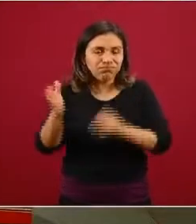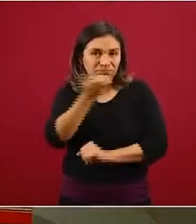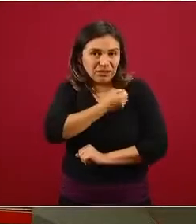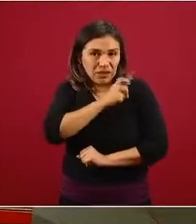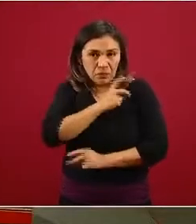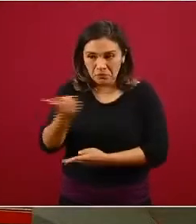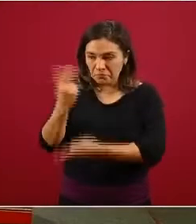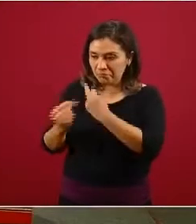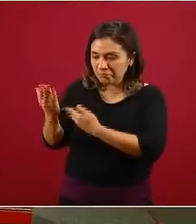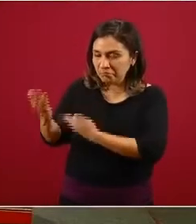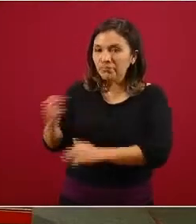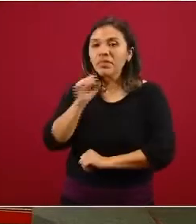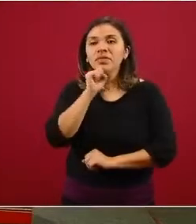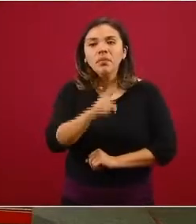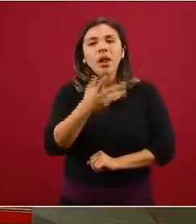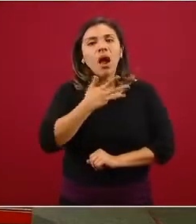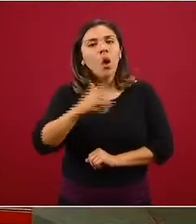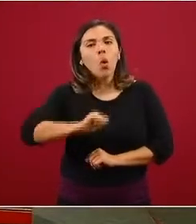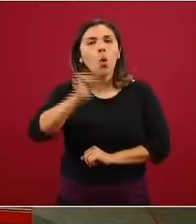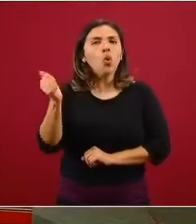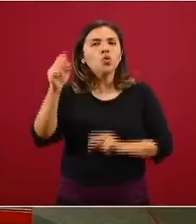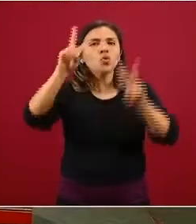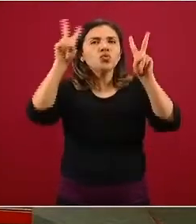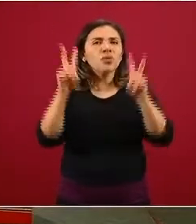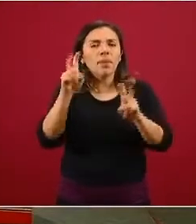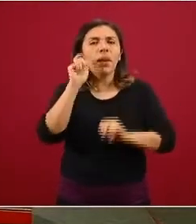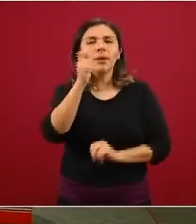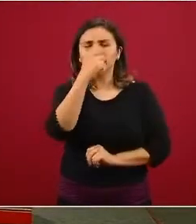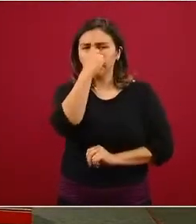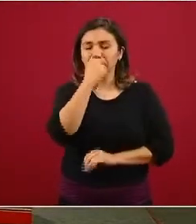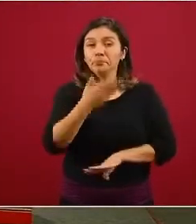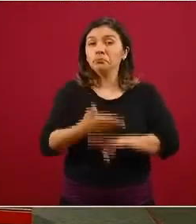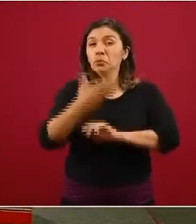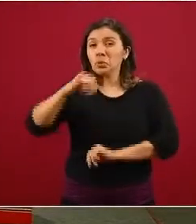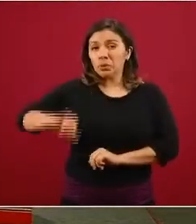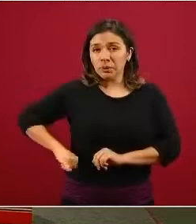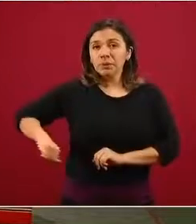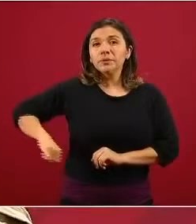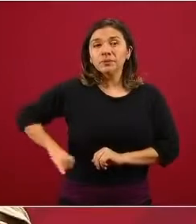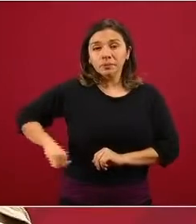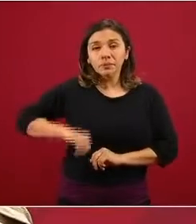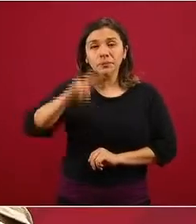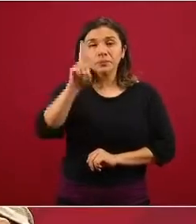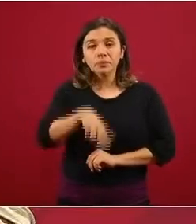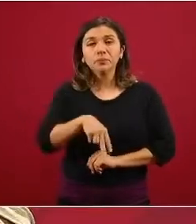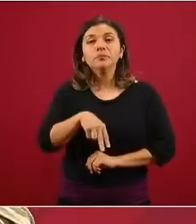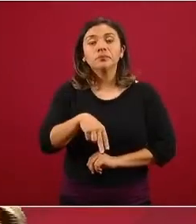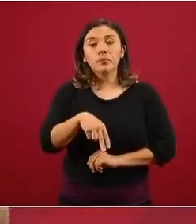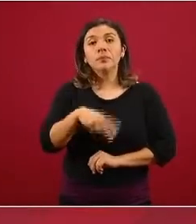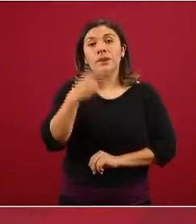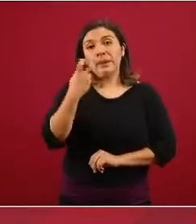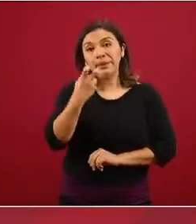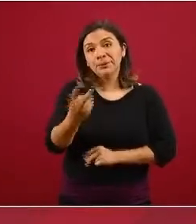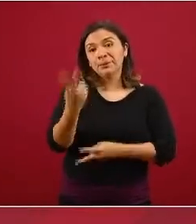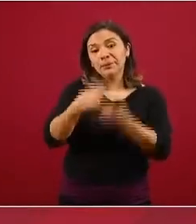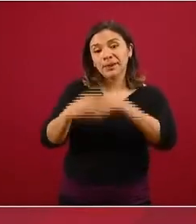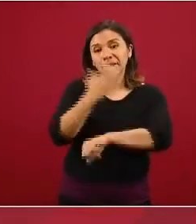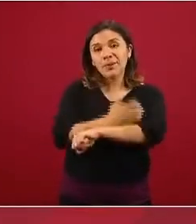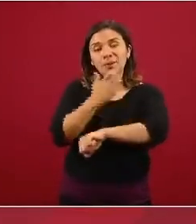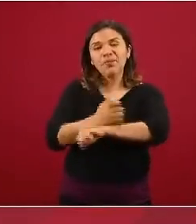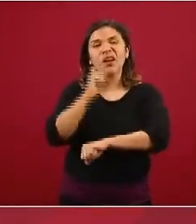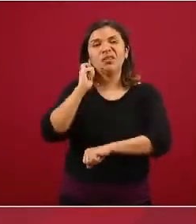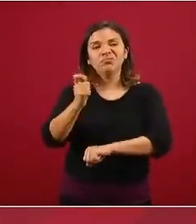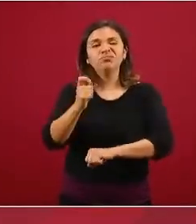presente, y tenemos un componente temático que es de gran interés y para ello nos acompaña